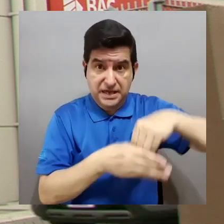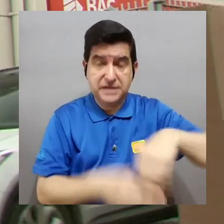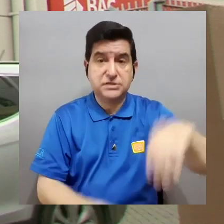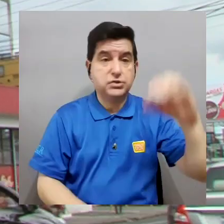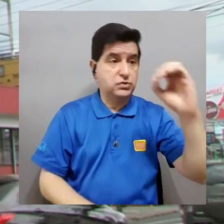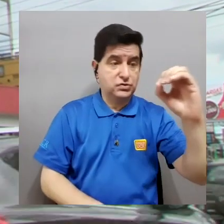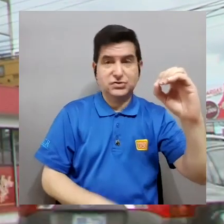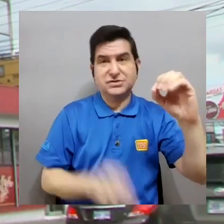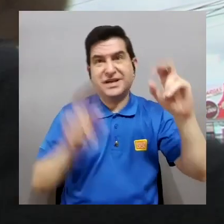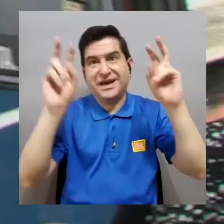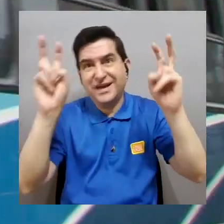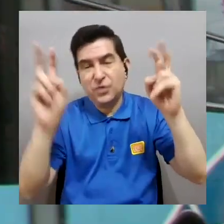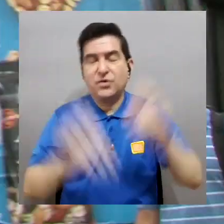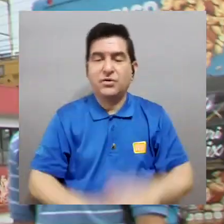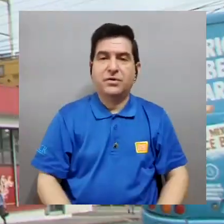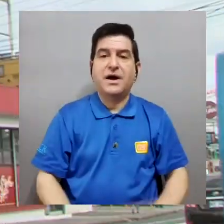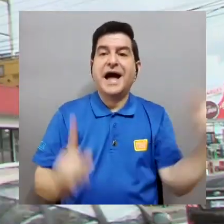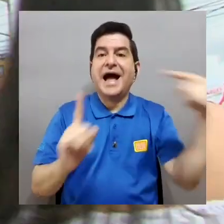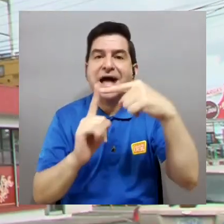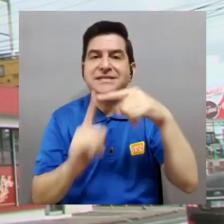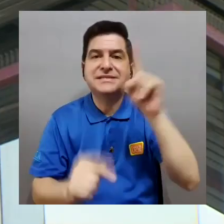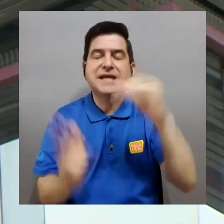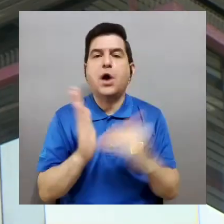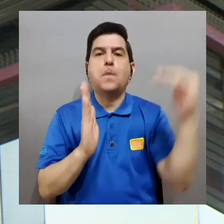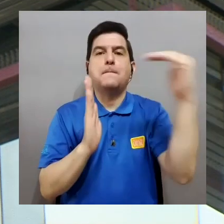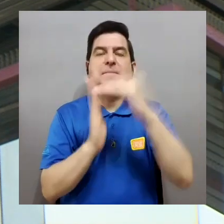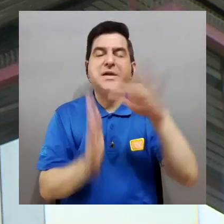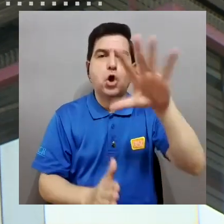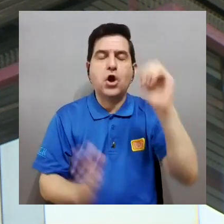de cero, por decirlo de alguna forma, hasta